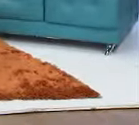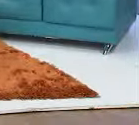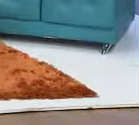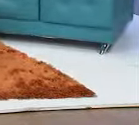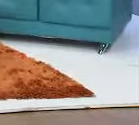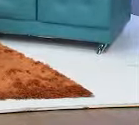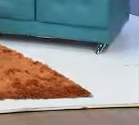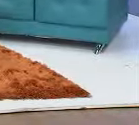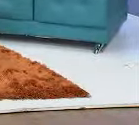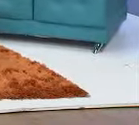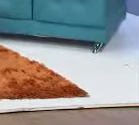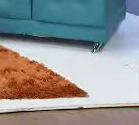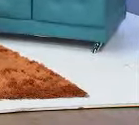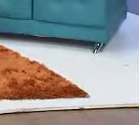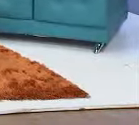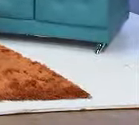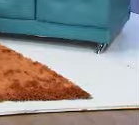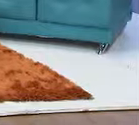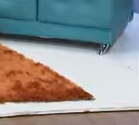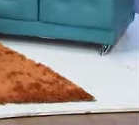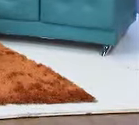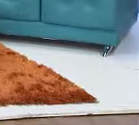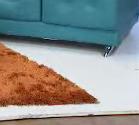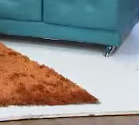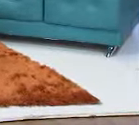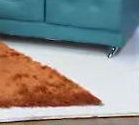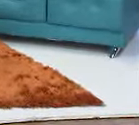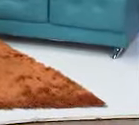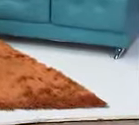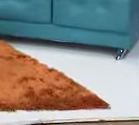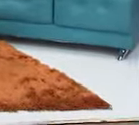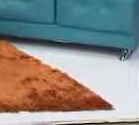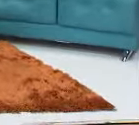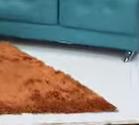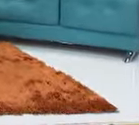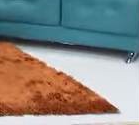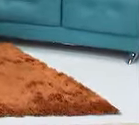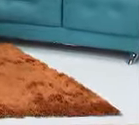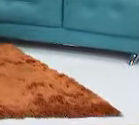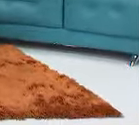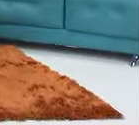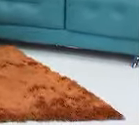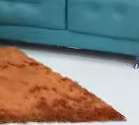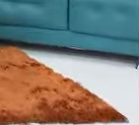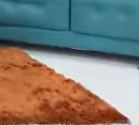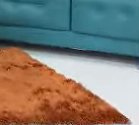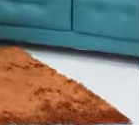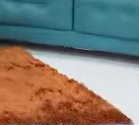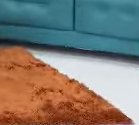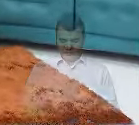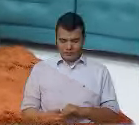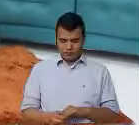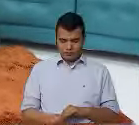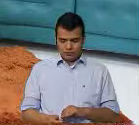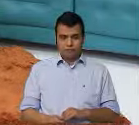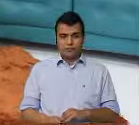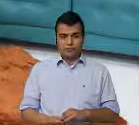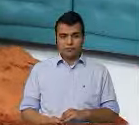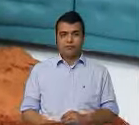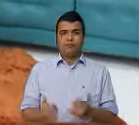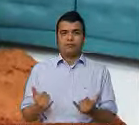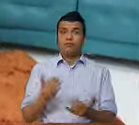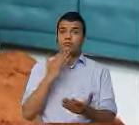convierten en azúcar. ¿Qué tipo de dieta puede uno llevar? Bueno,